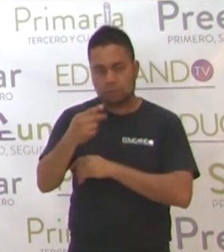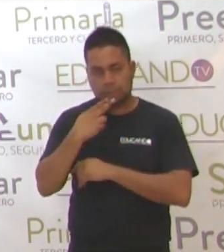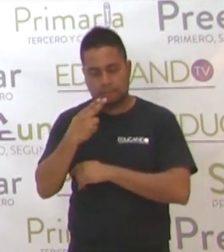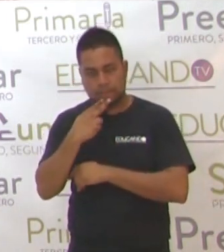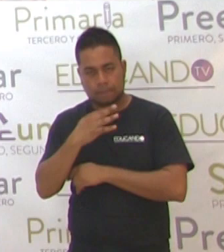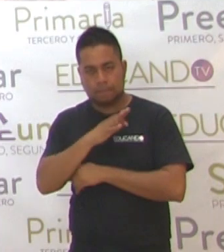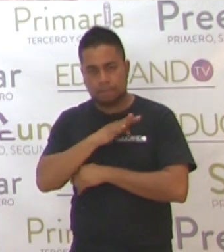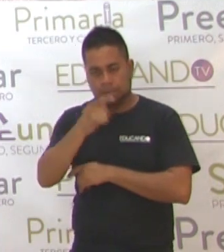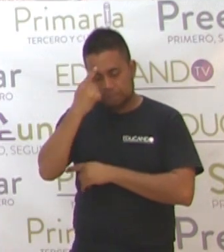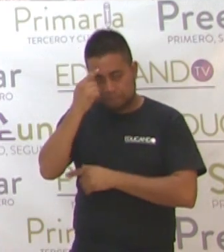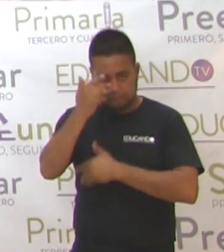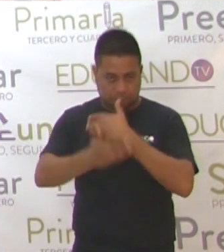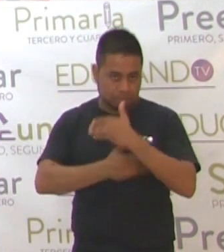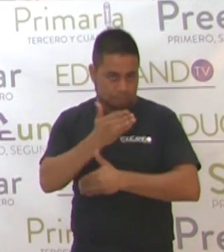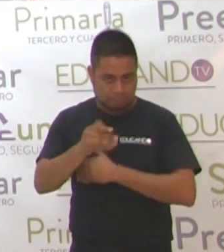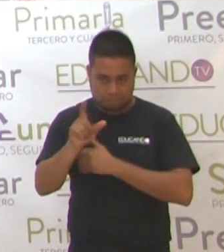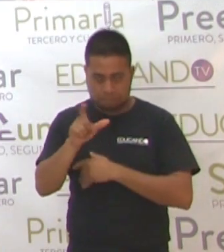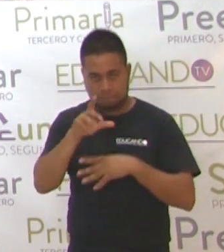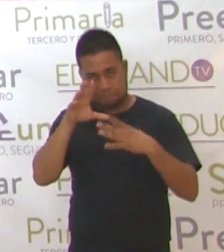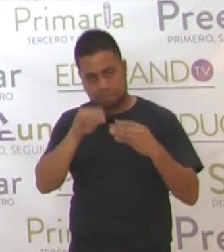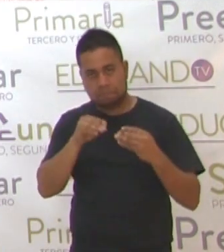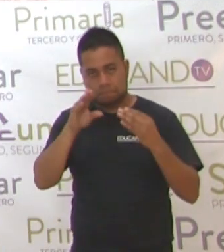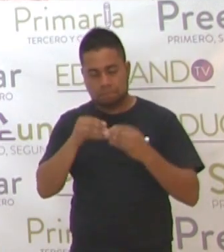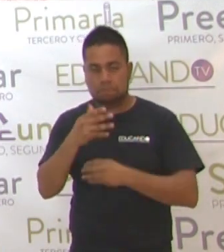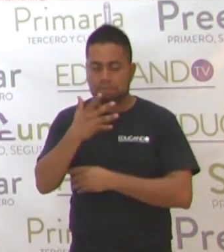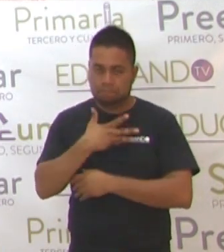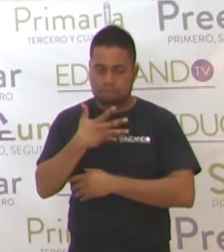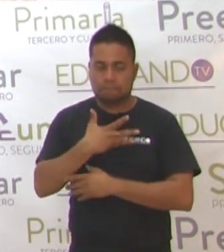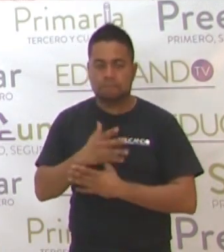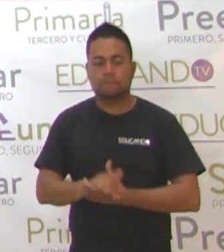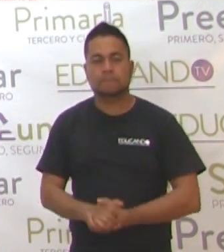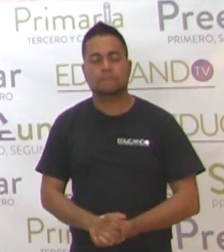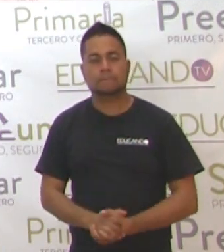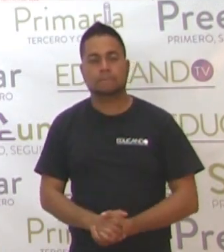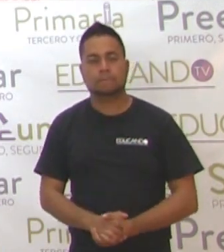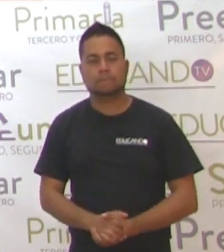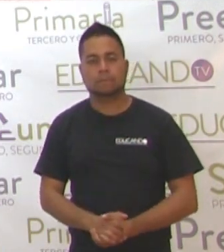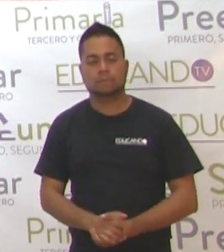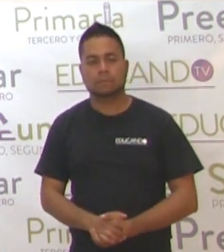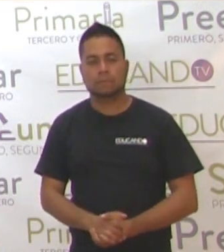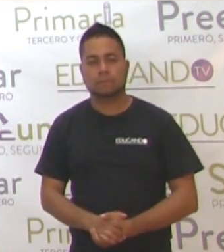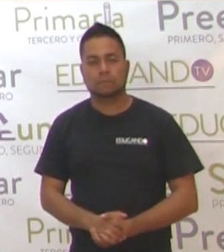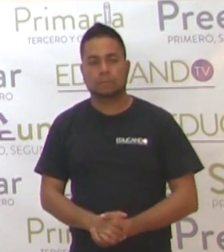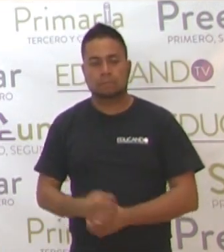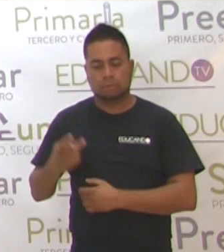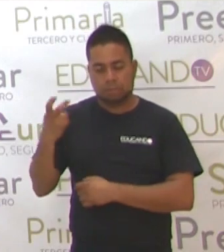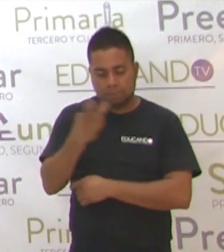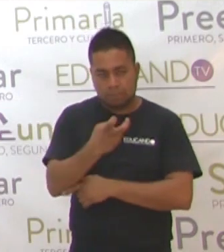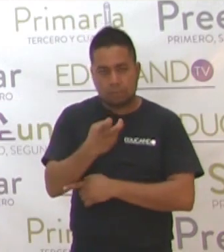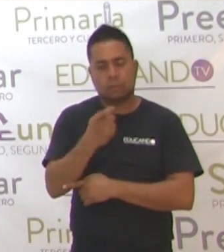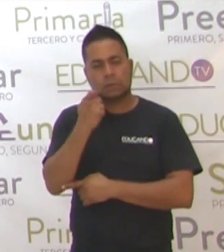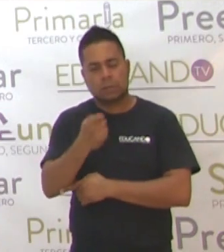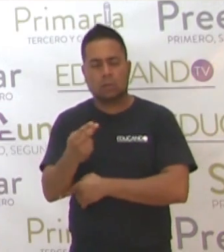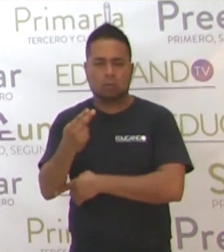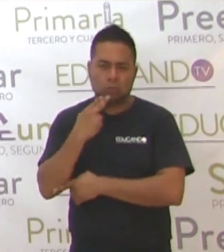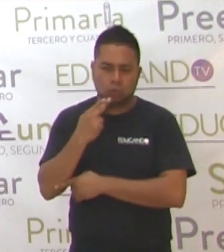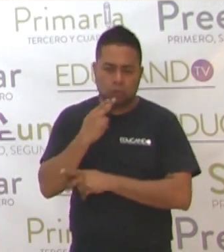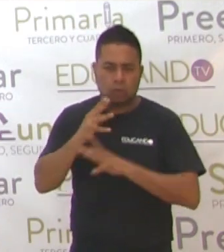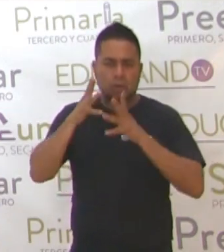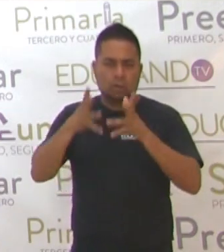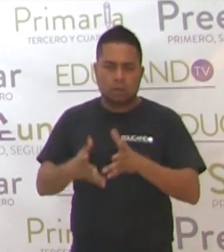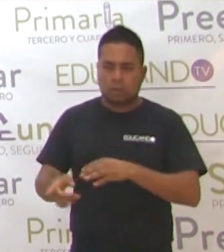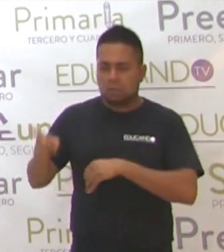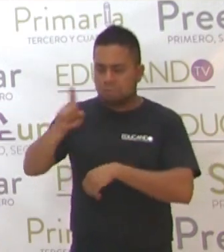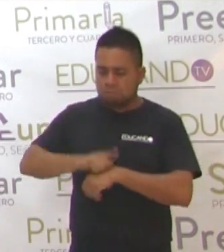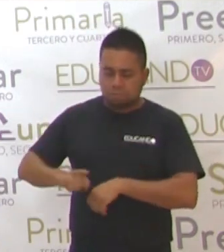sexies a lo largo de todas tus conversaciones que tengas estos niños y niñas ya lo utilizamos lo hemos lo hacemos